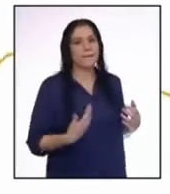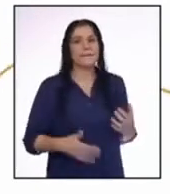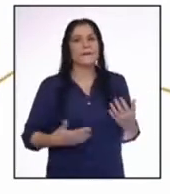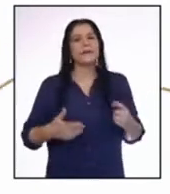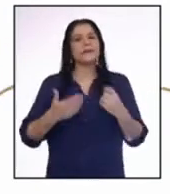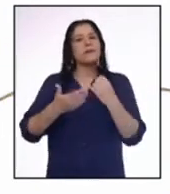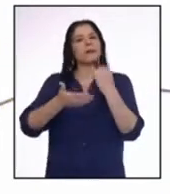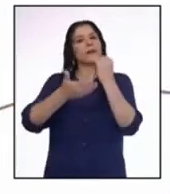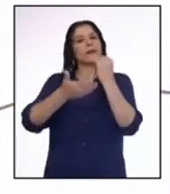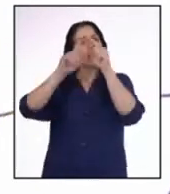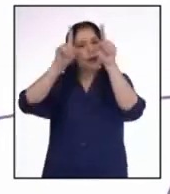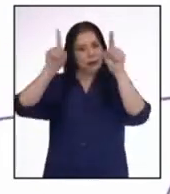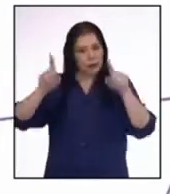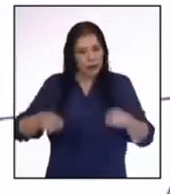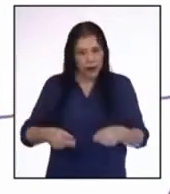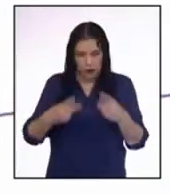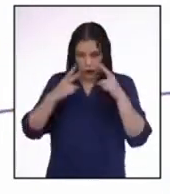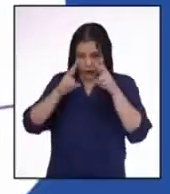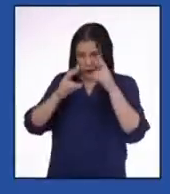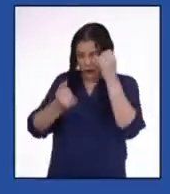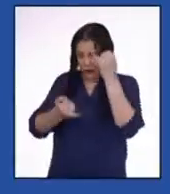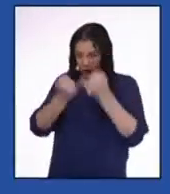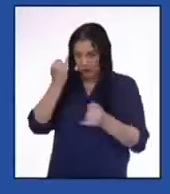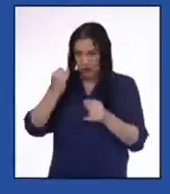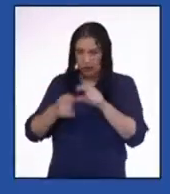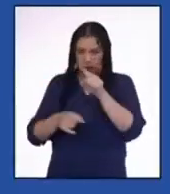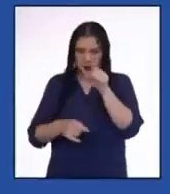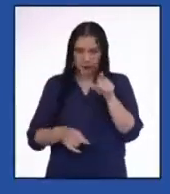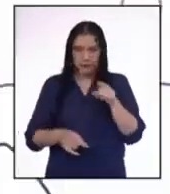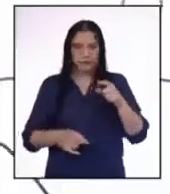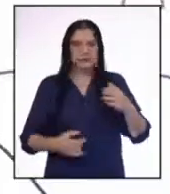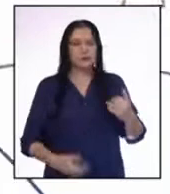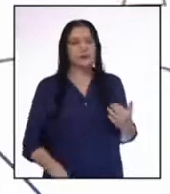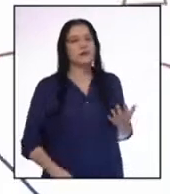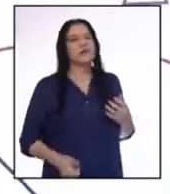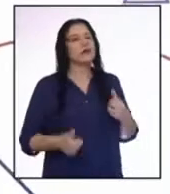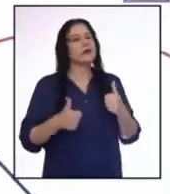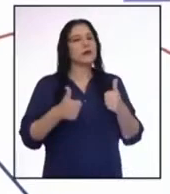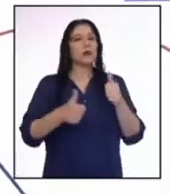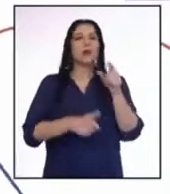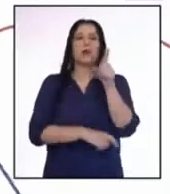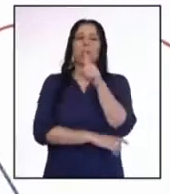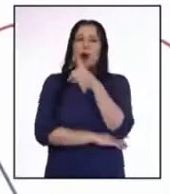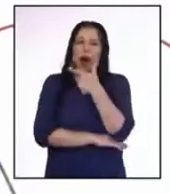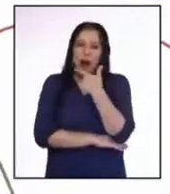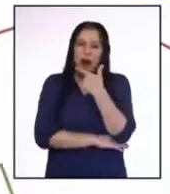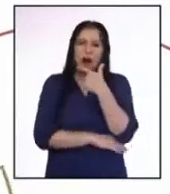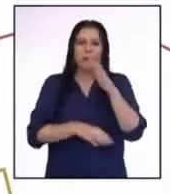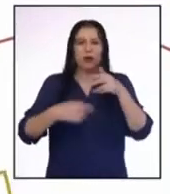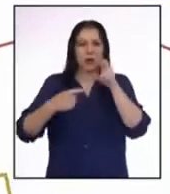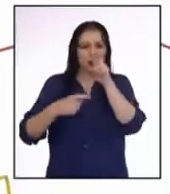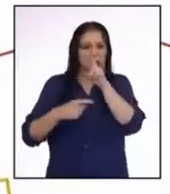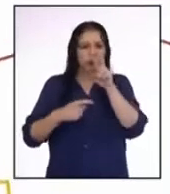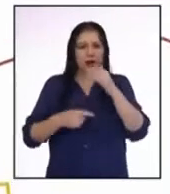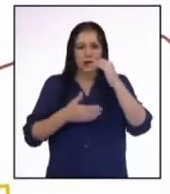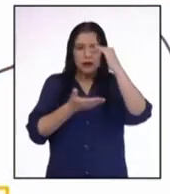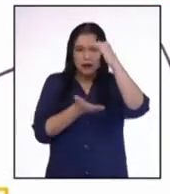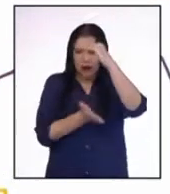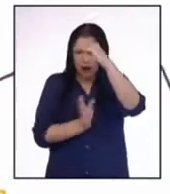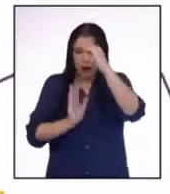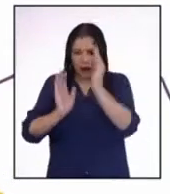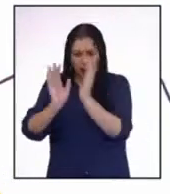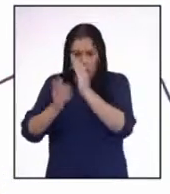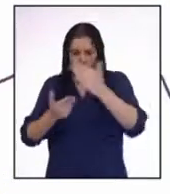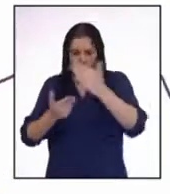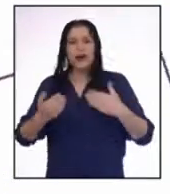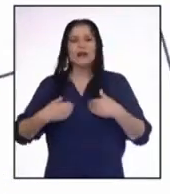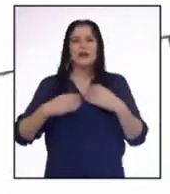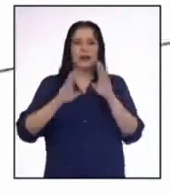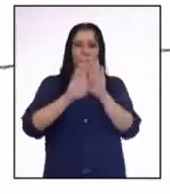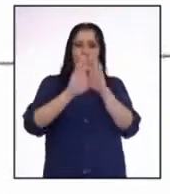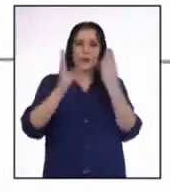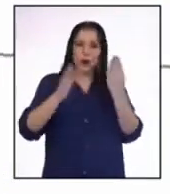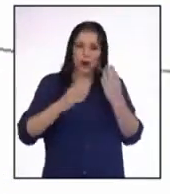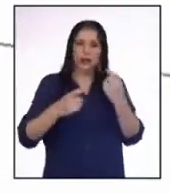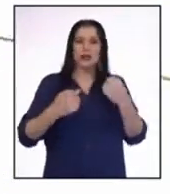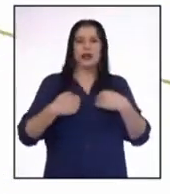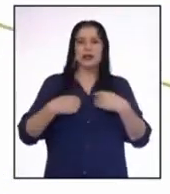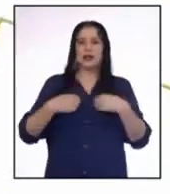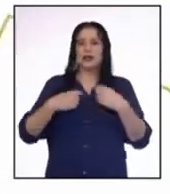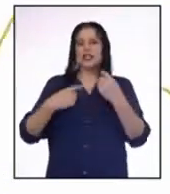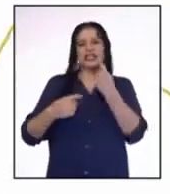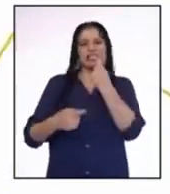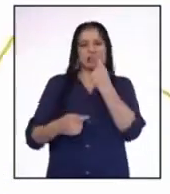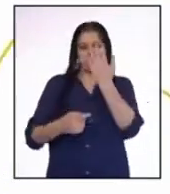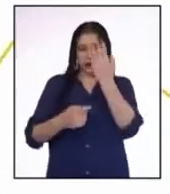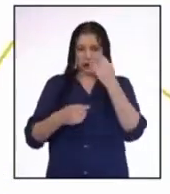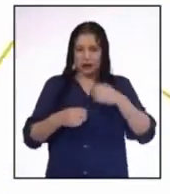El plano quedaría así. ¡Qué bien! Podemos ver que cada uno de los ambientes presenta puerta y ventana. En el